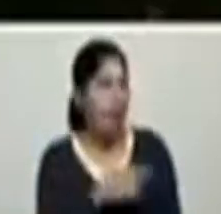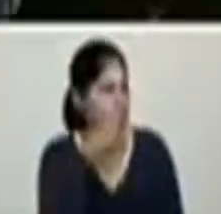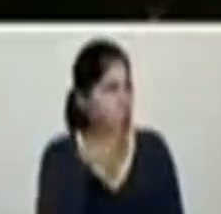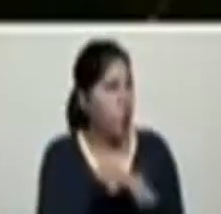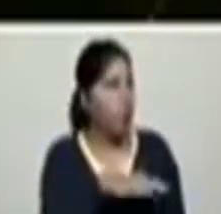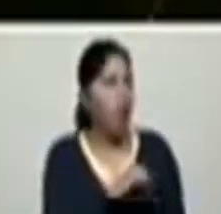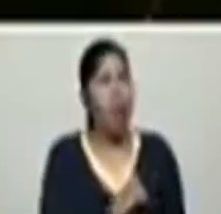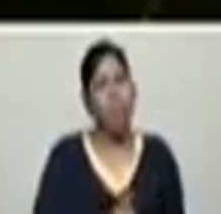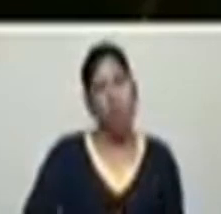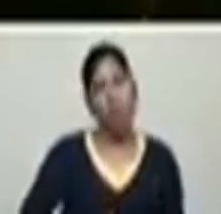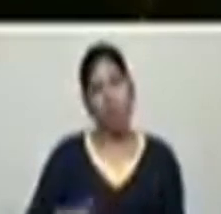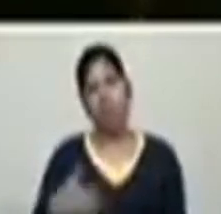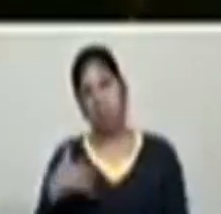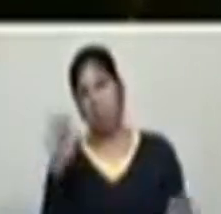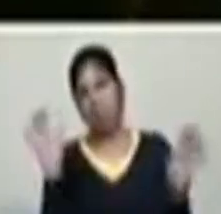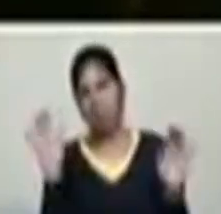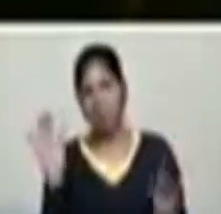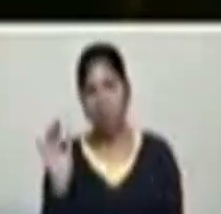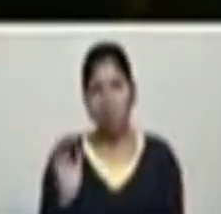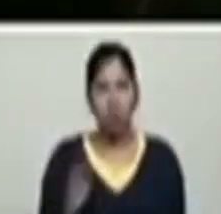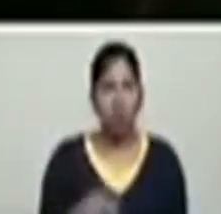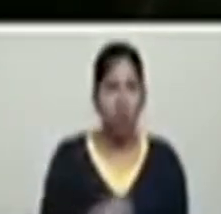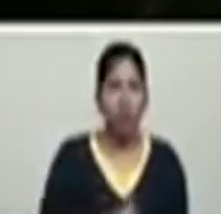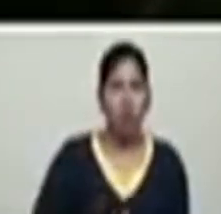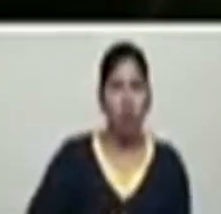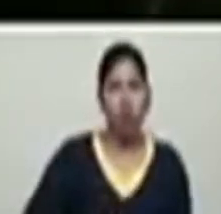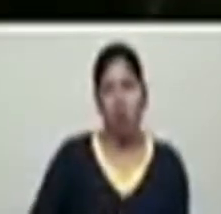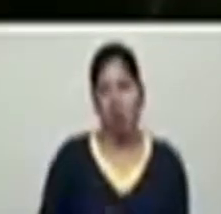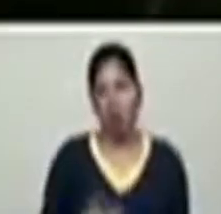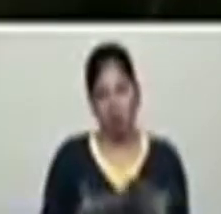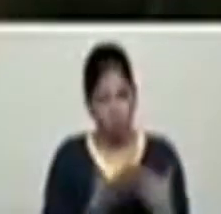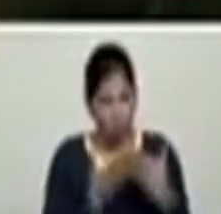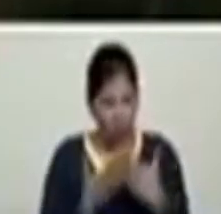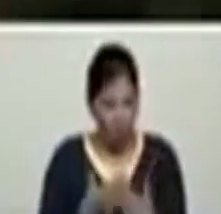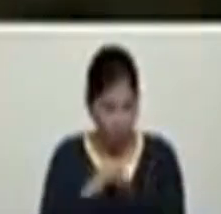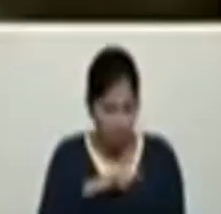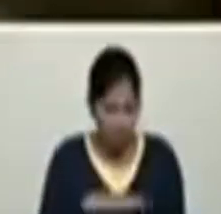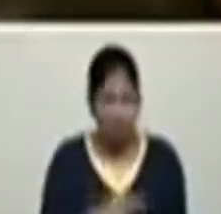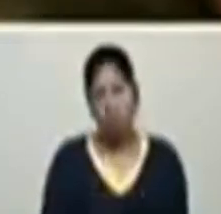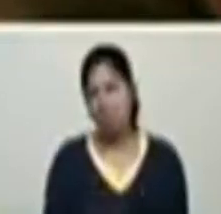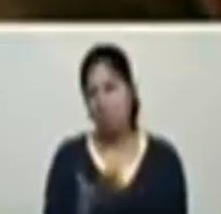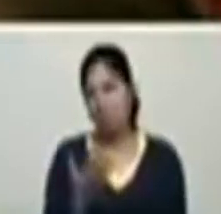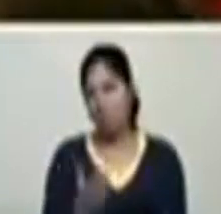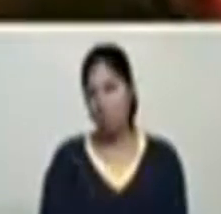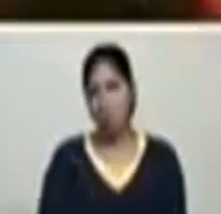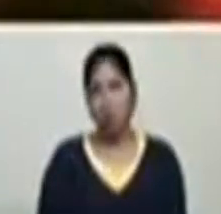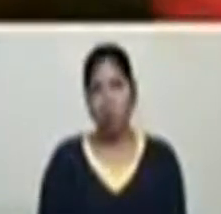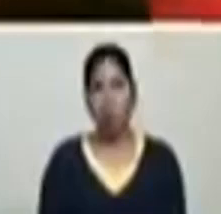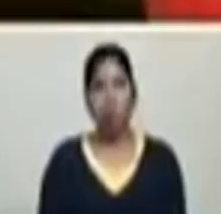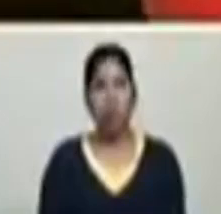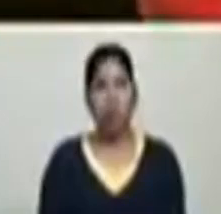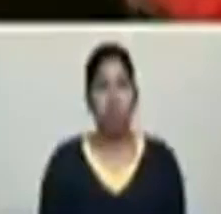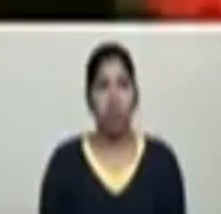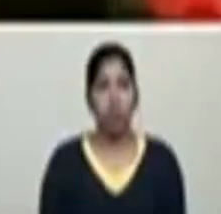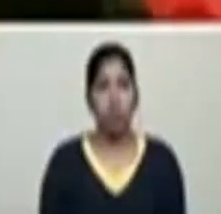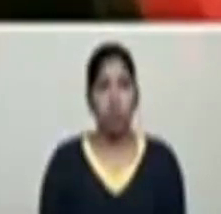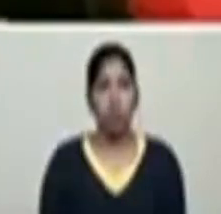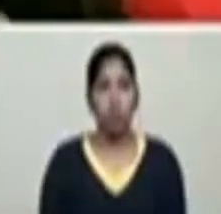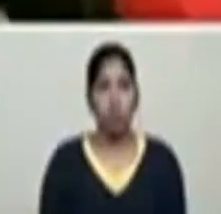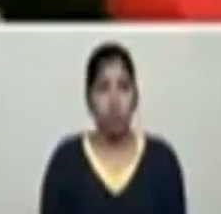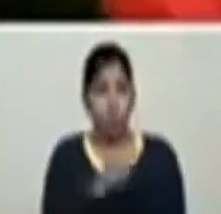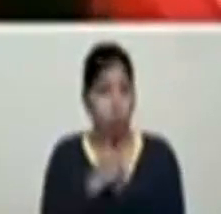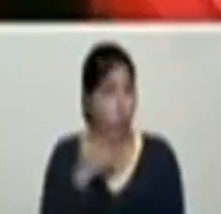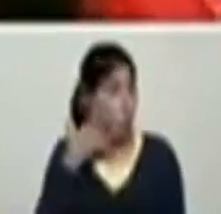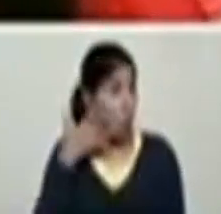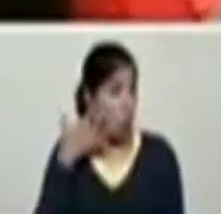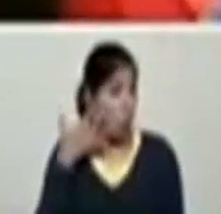muchas en muchas ocasiones han asegurado que la economía se estaba arreglando supuestamente han dicho este gobierno dictador pero es totalmente falso todo esto es